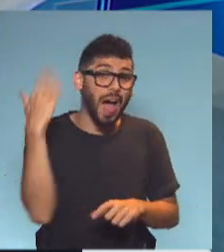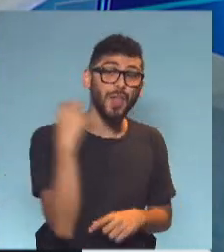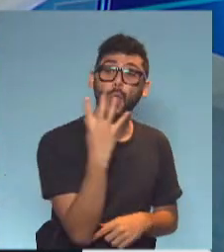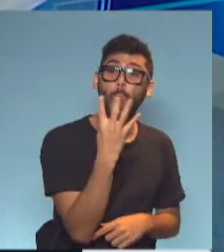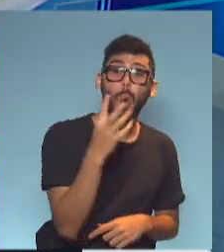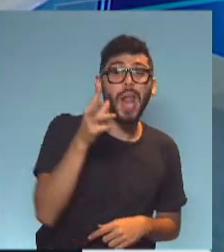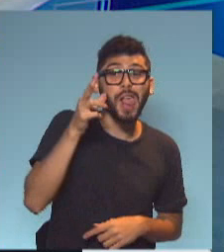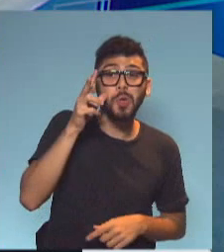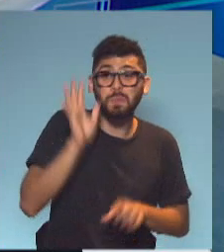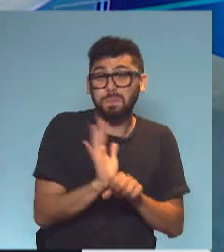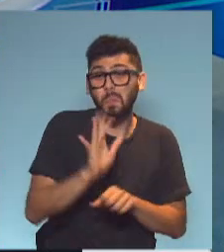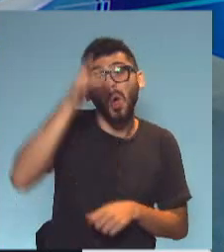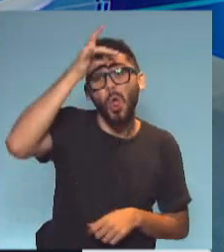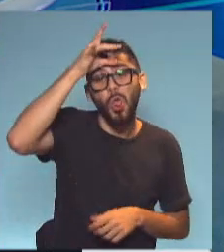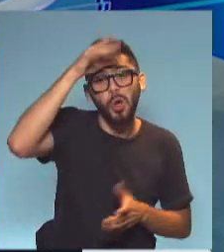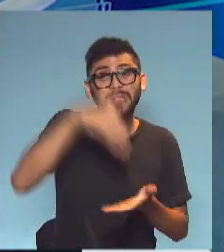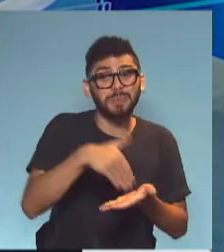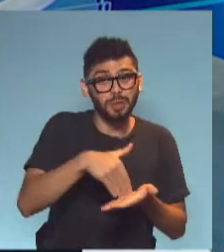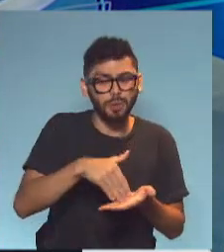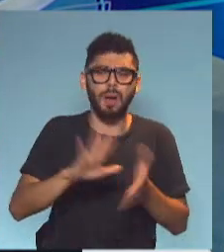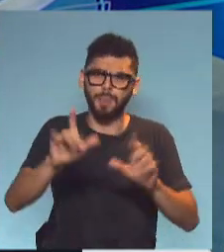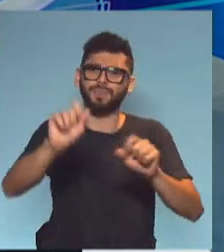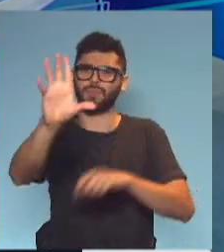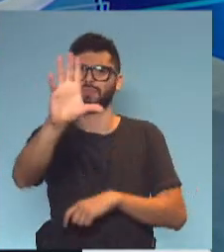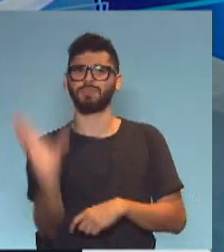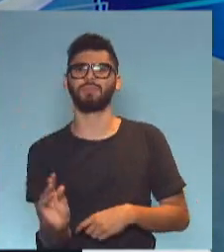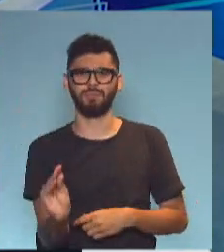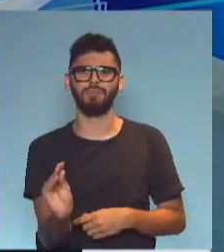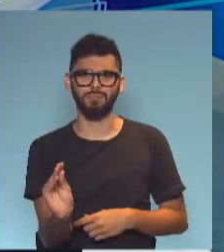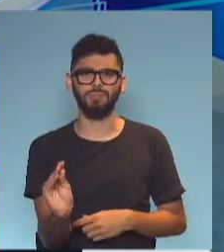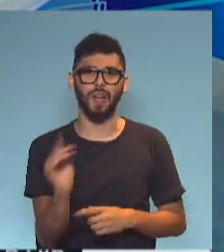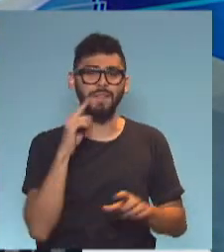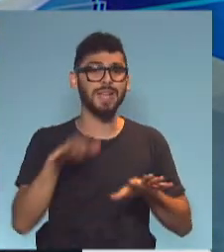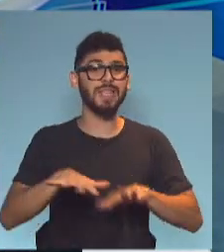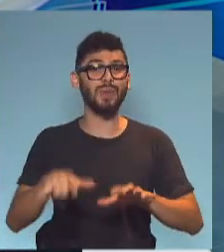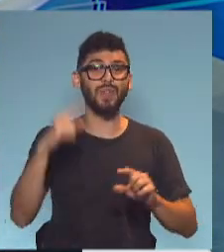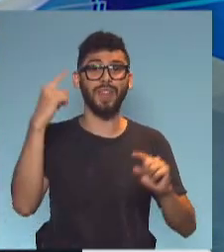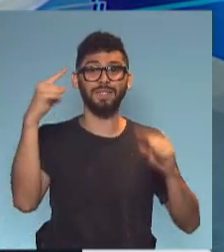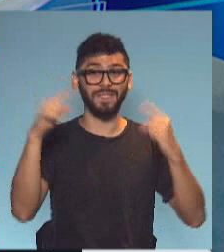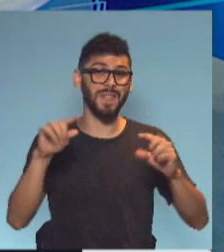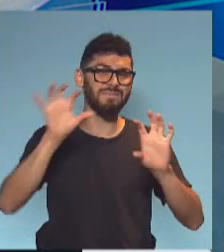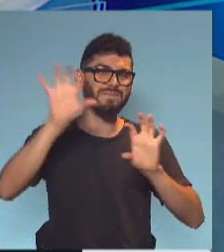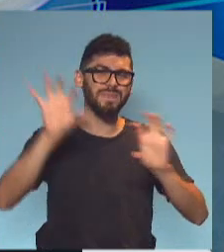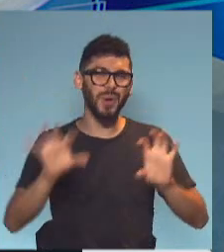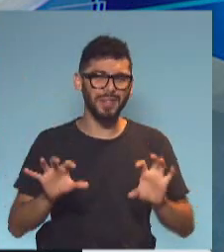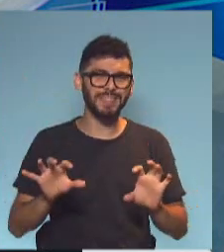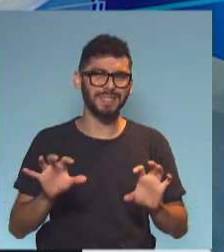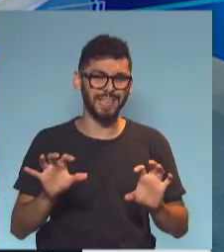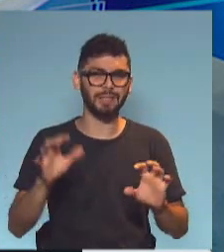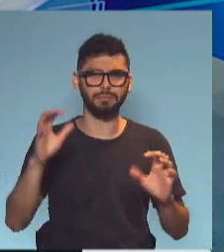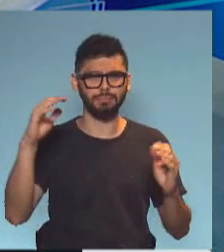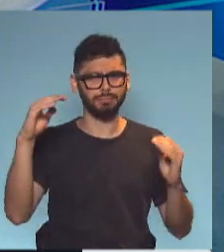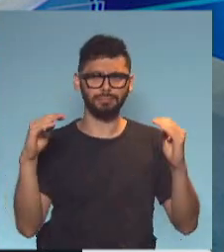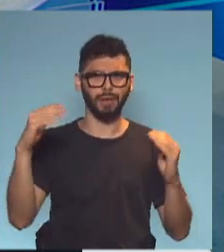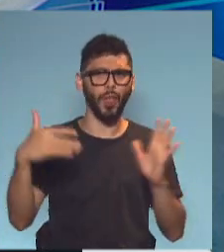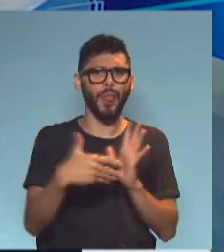incluían 12 millones. Bueno, así el país entero. Bueno, claro, y ahí vemos las diferentes situaciones justamente en las provincias, ¿no? Donde es desigual, según